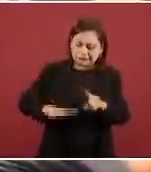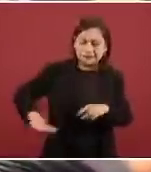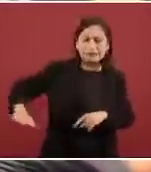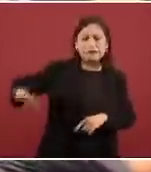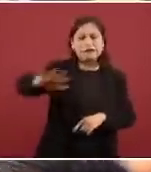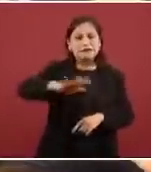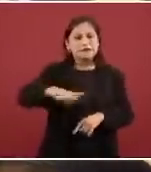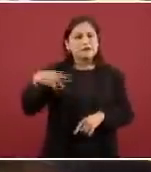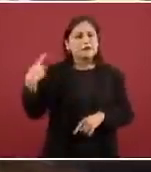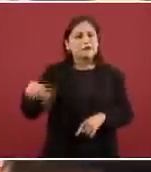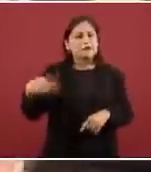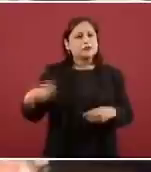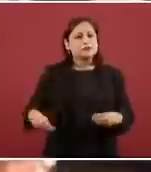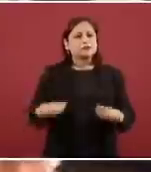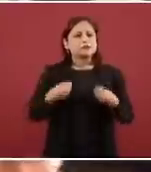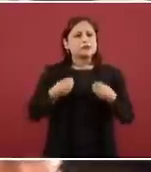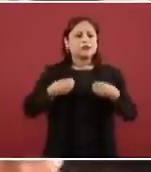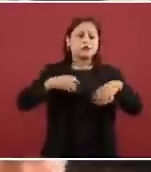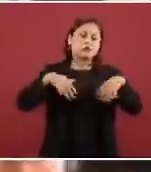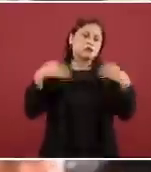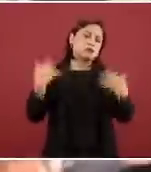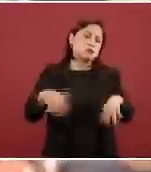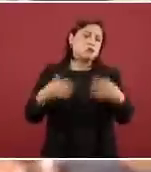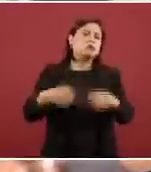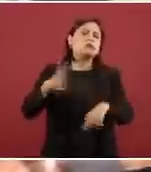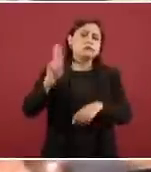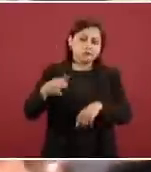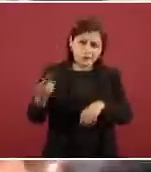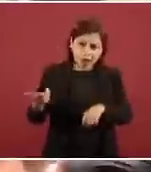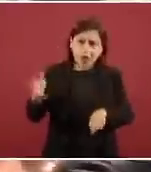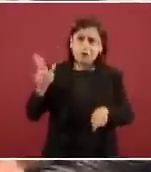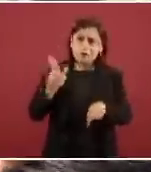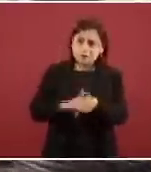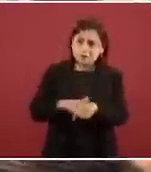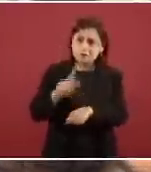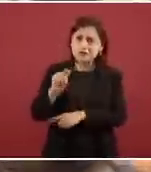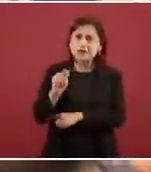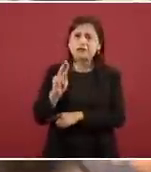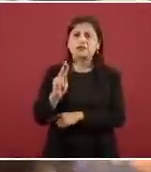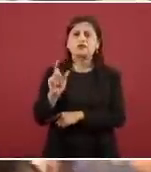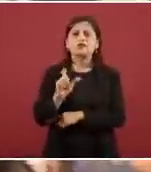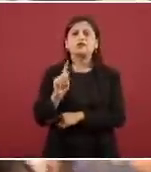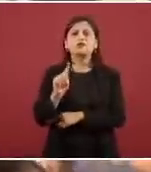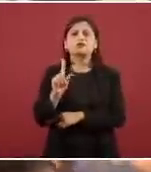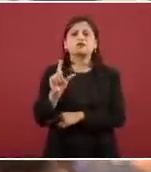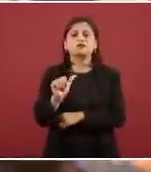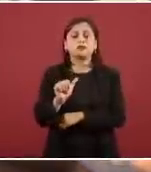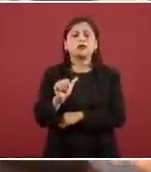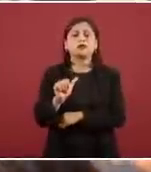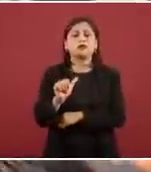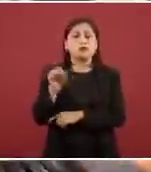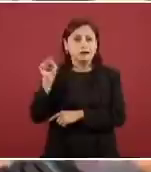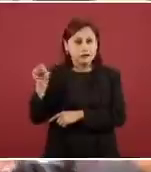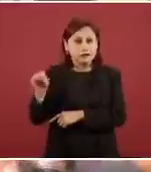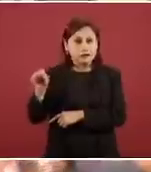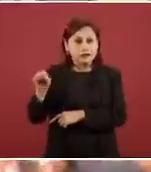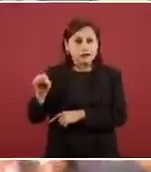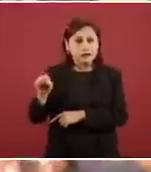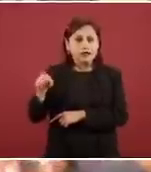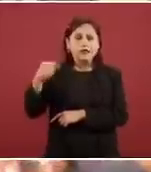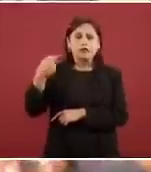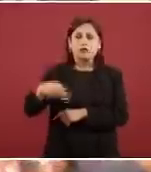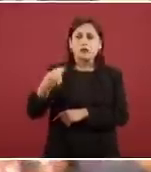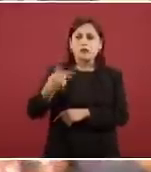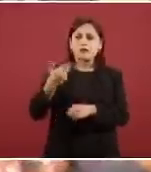que le están dando el hospital de Tuxtla Gutiérrez, Gómez Maza,